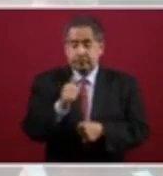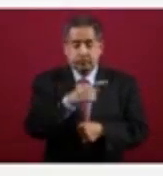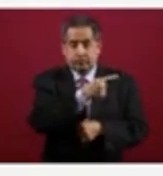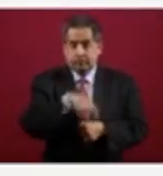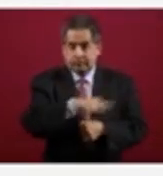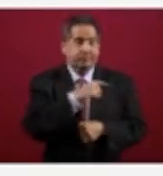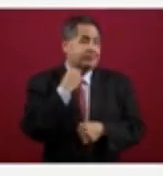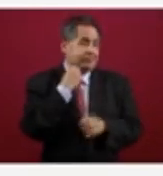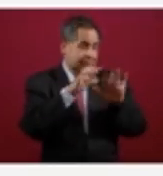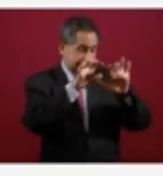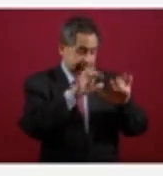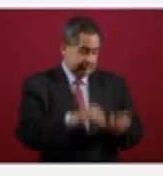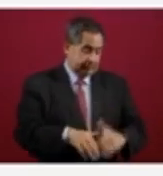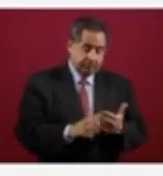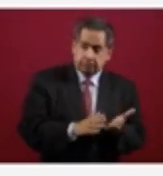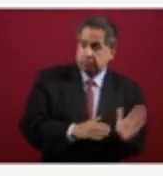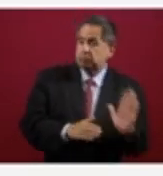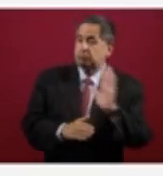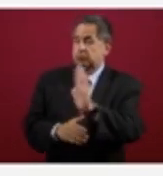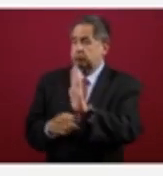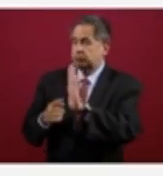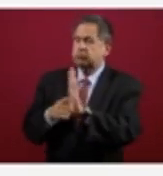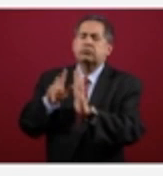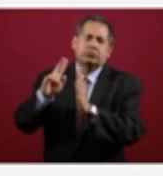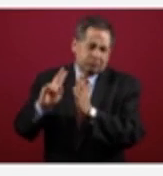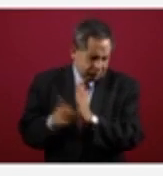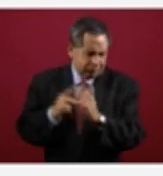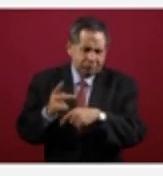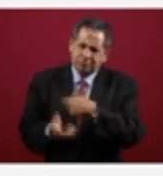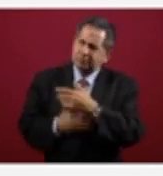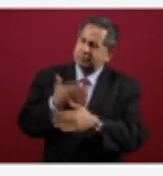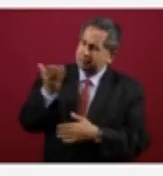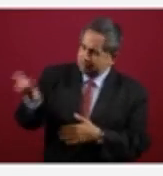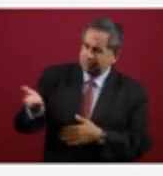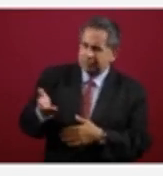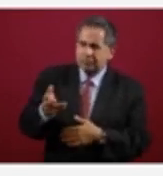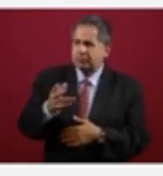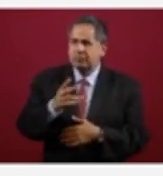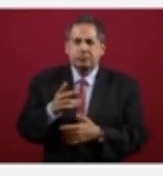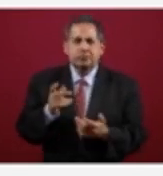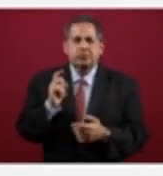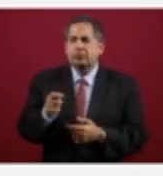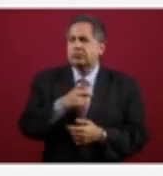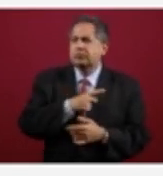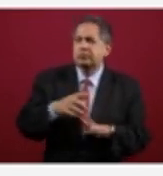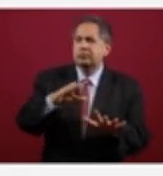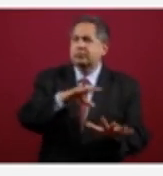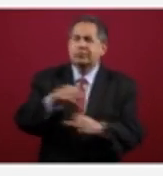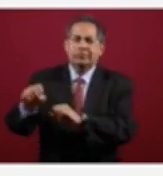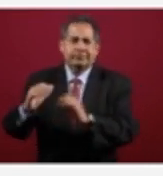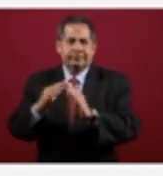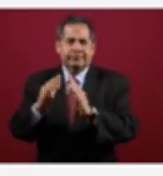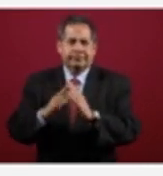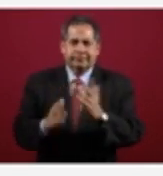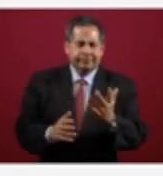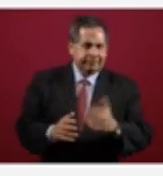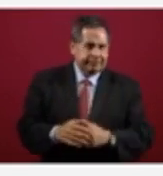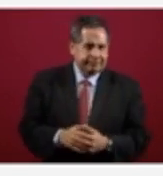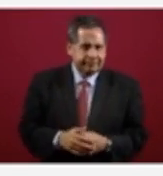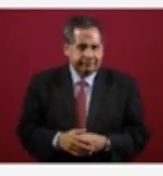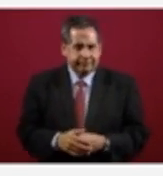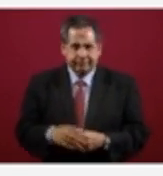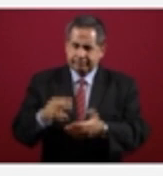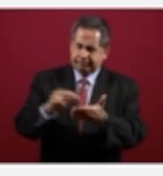escrito donde ratifican hecho y ratifican los hechos y así como